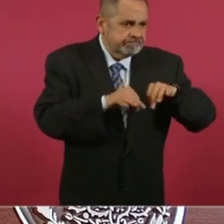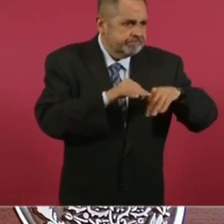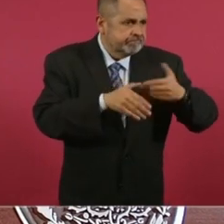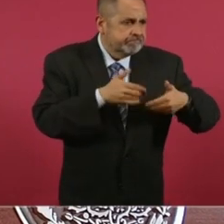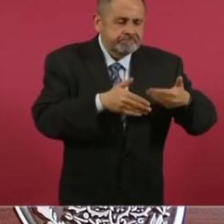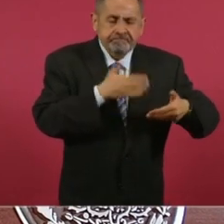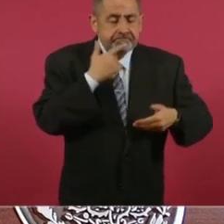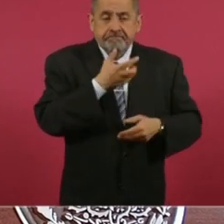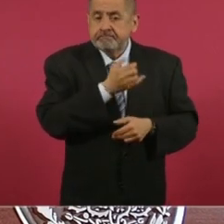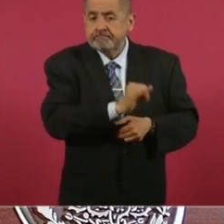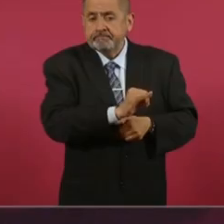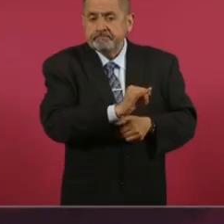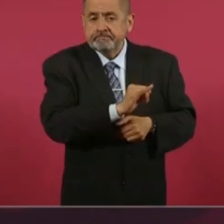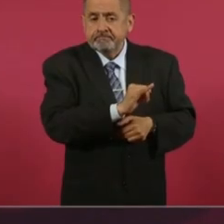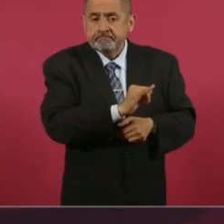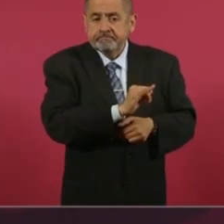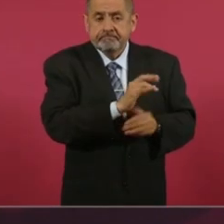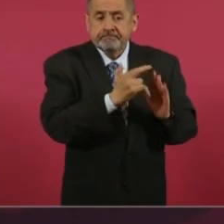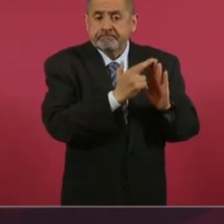y para